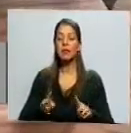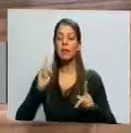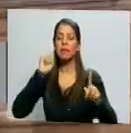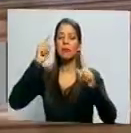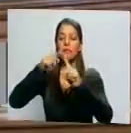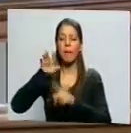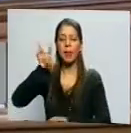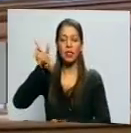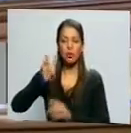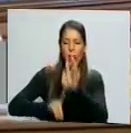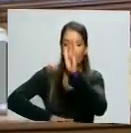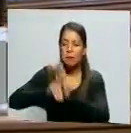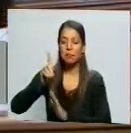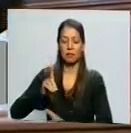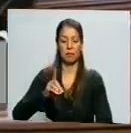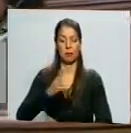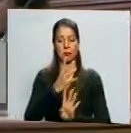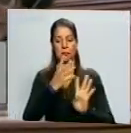futuro.